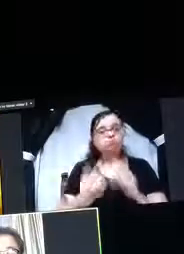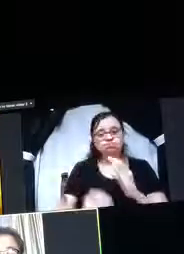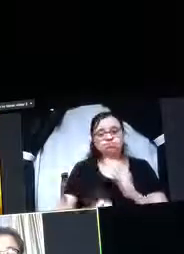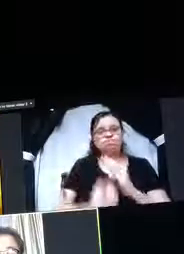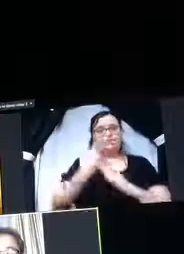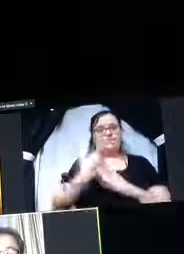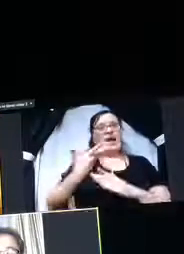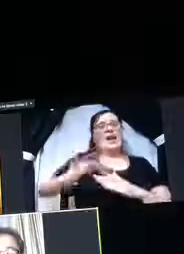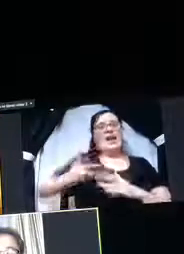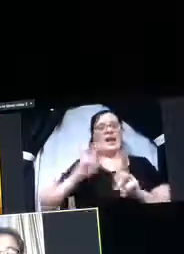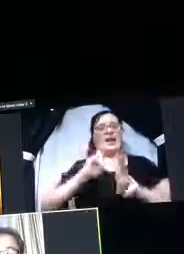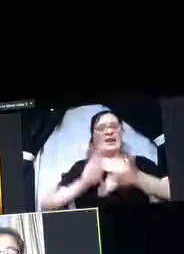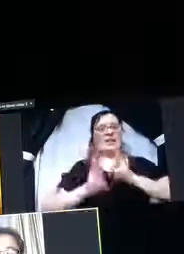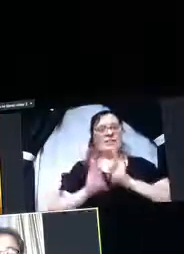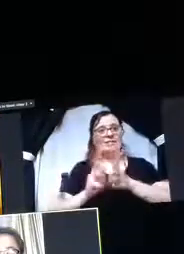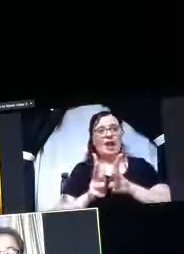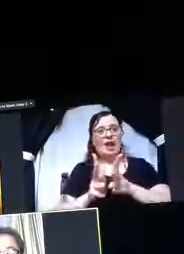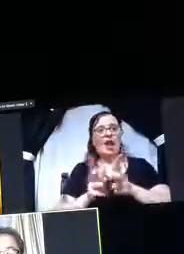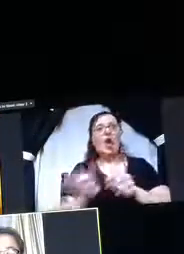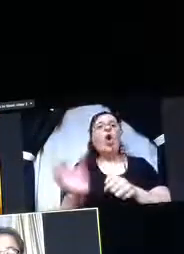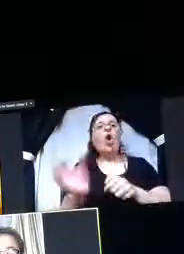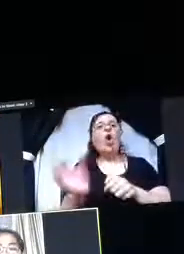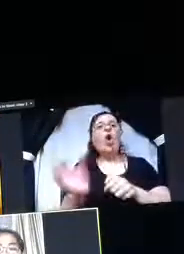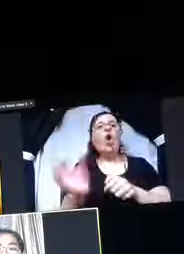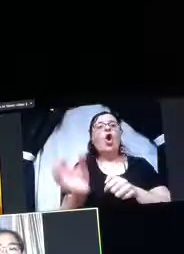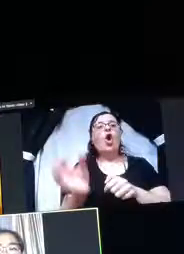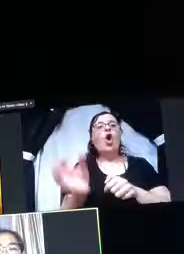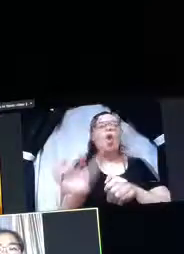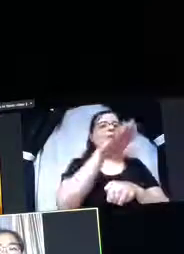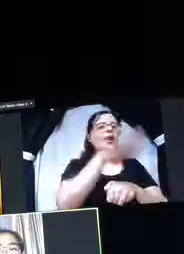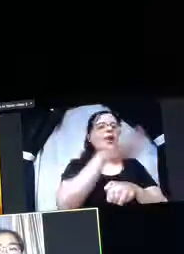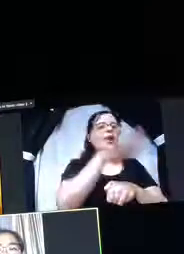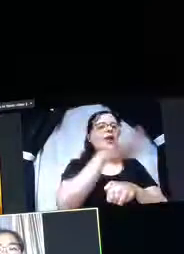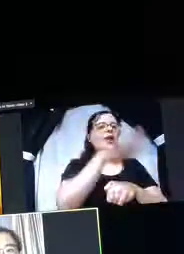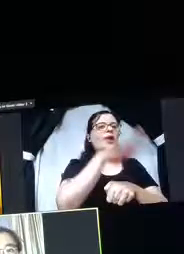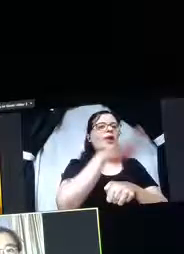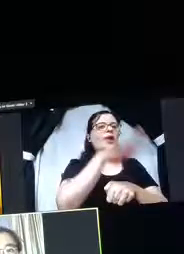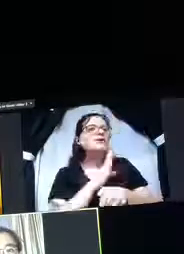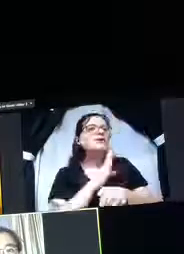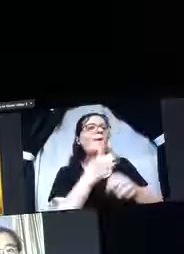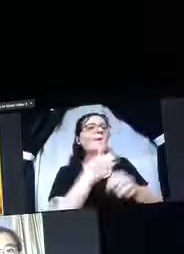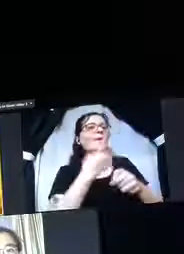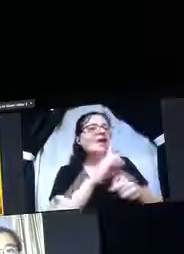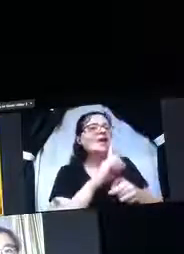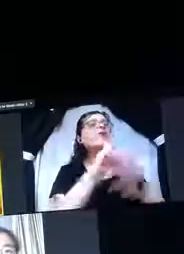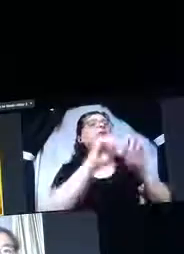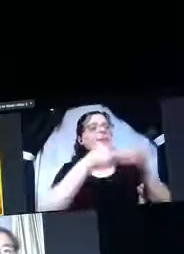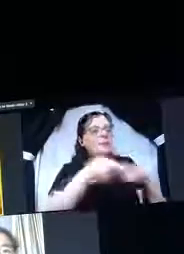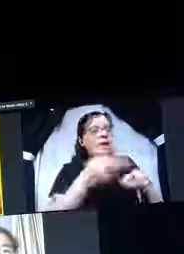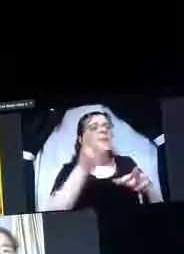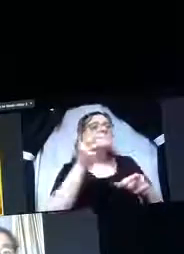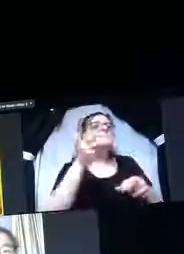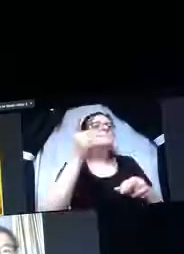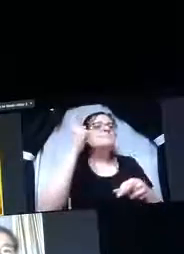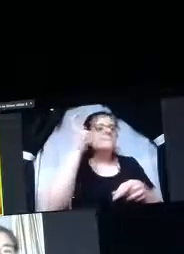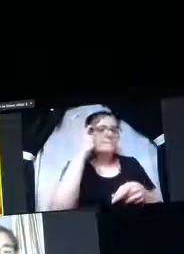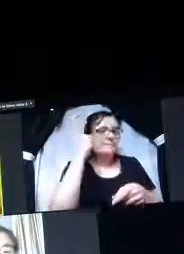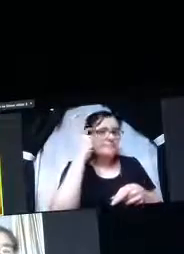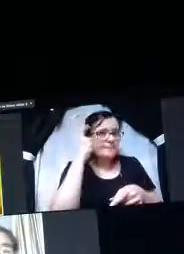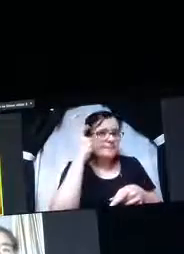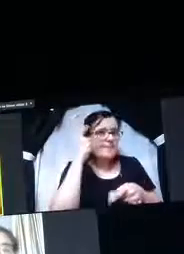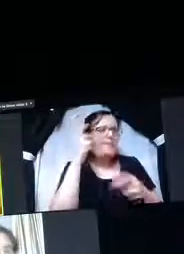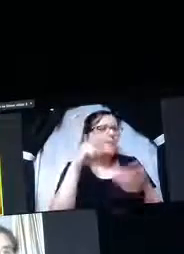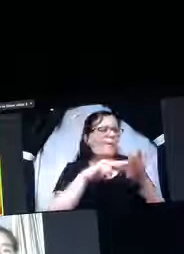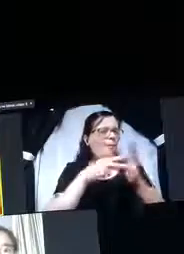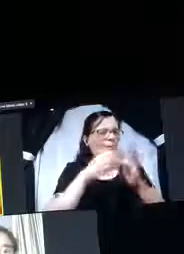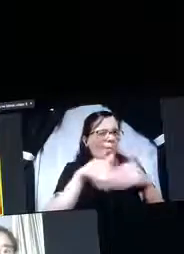La persona con hipoacusia más un déficit cognitivo, o sea, es como que encima hay que subcategorizarlo, se hace un poquito más complejo. Y además, porque